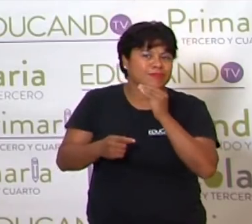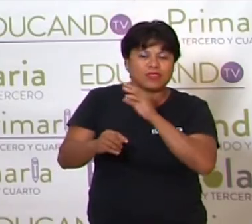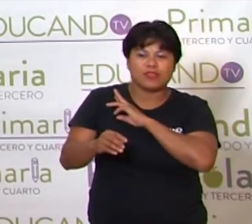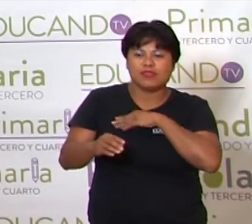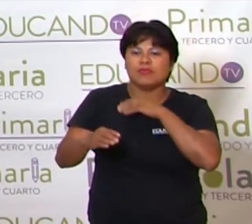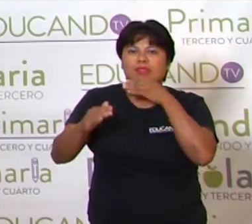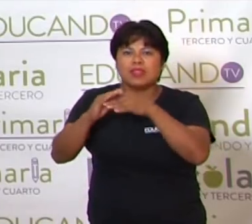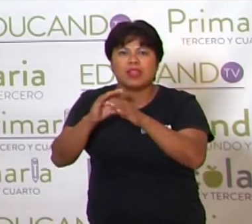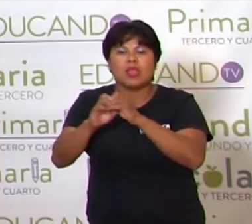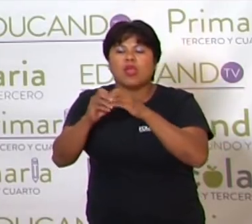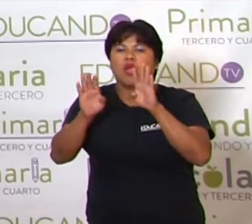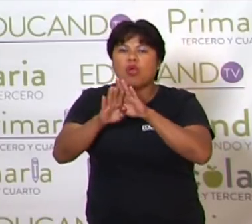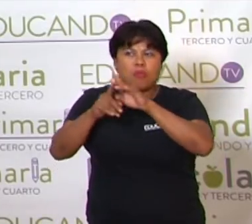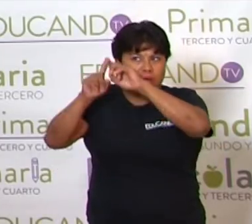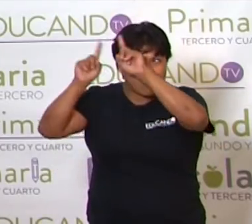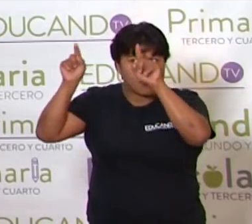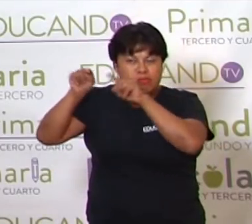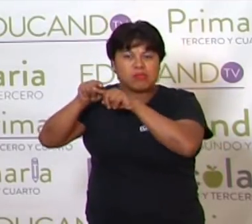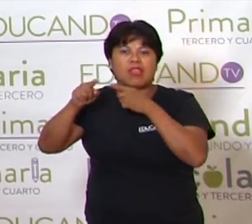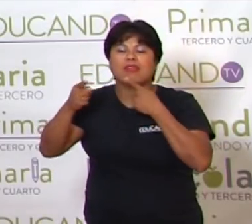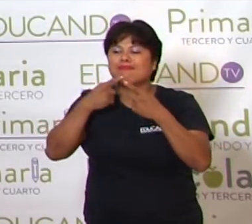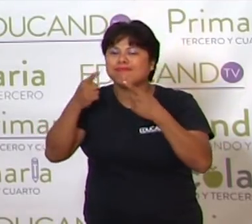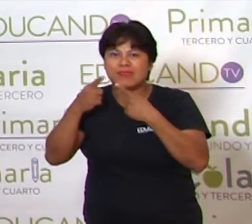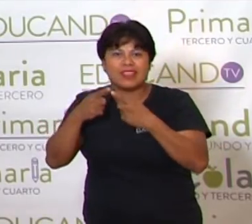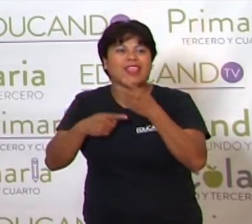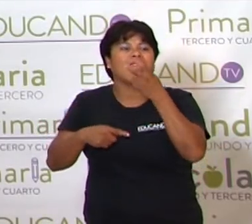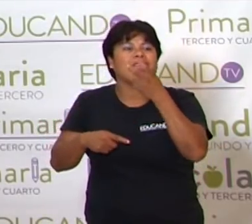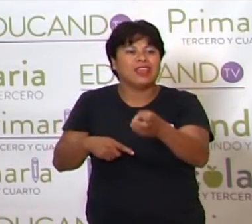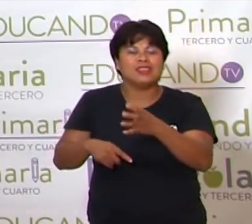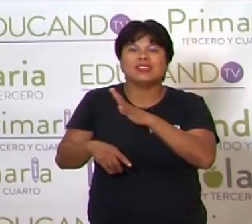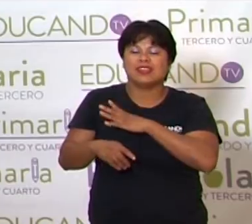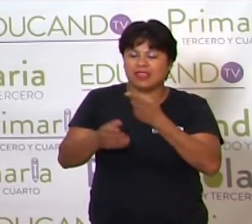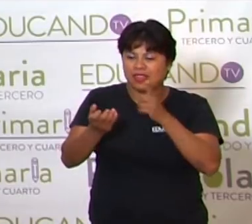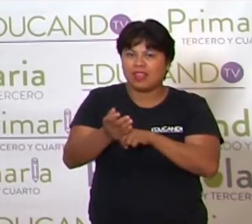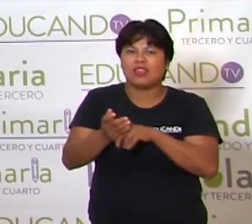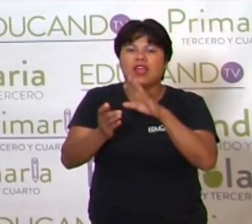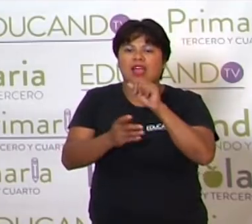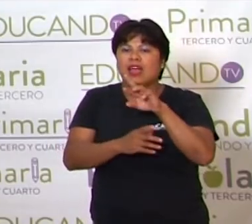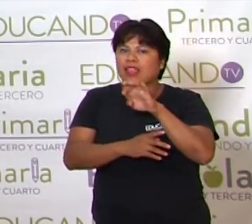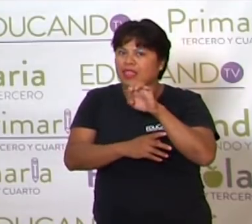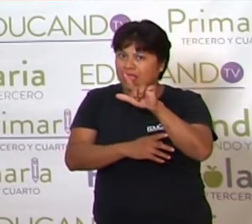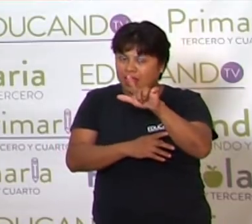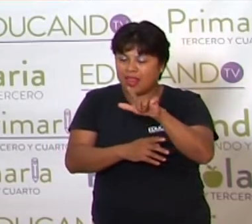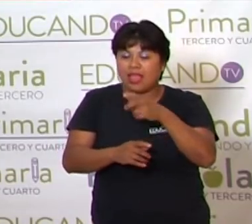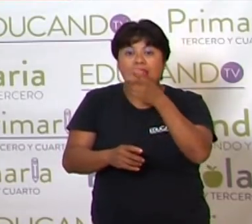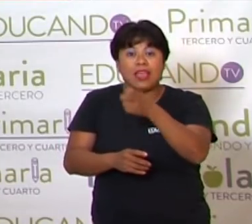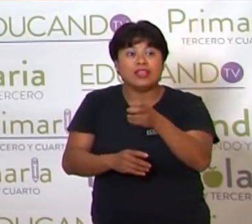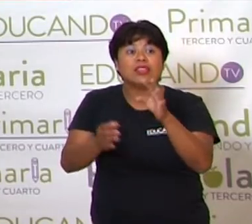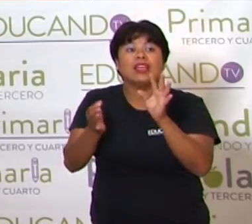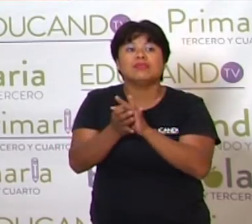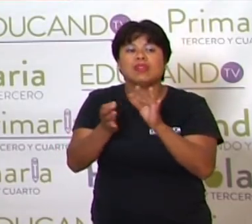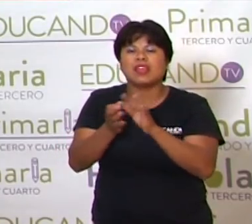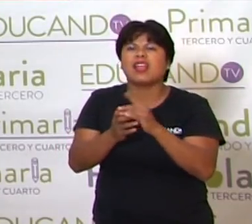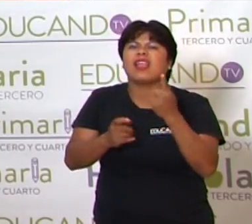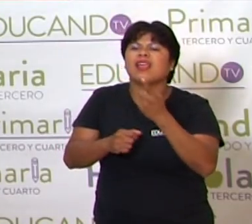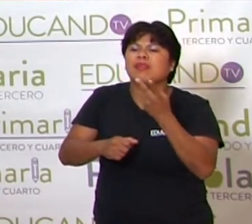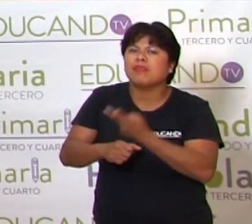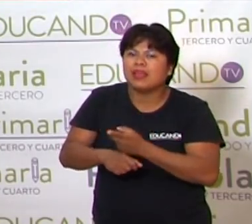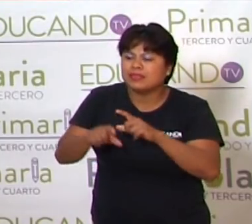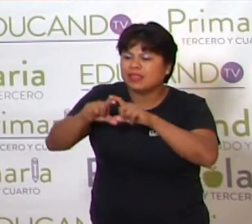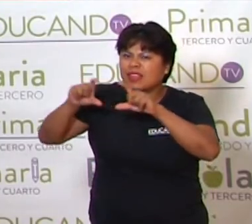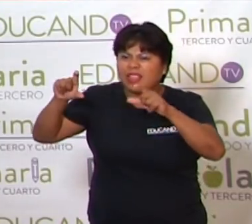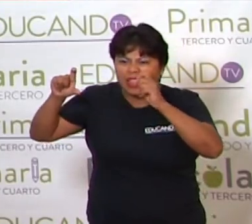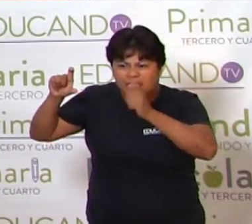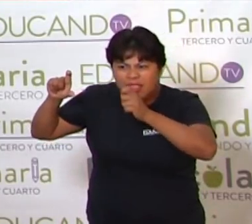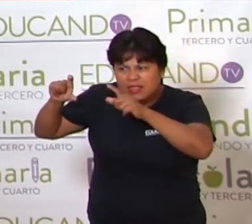los globitos de diálogo, eso va en el cartel, como que explica la situación, la